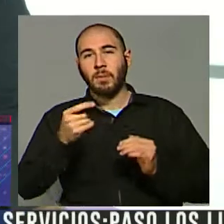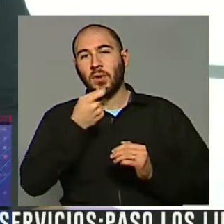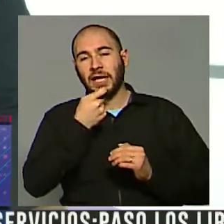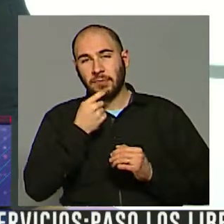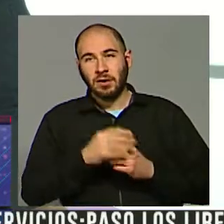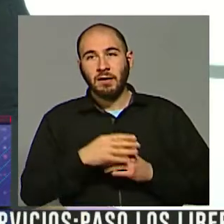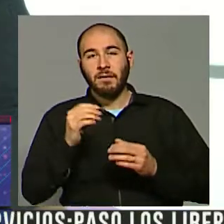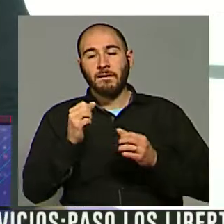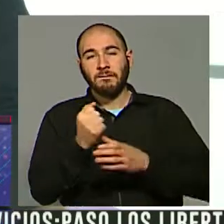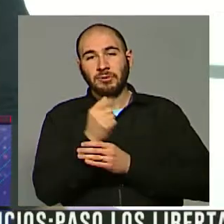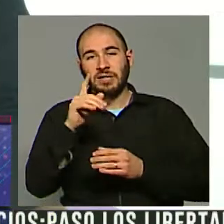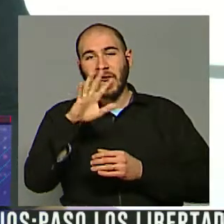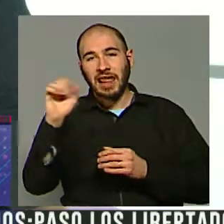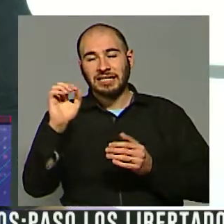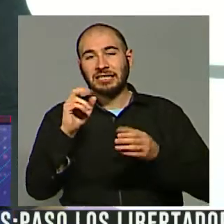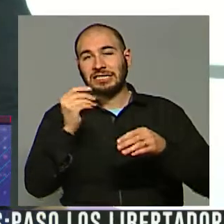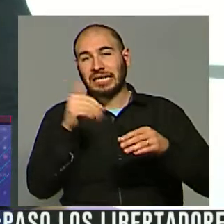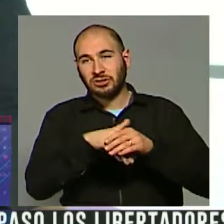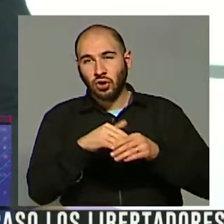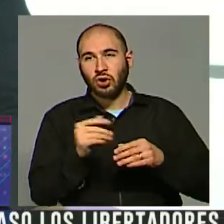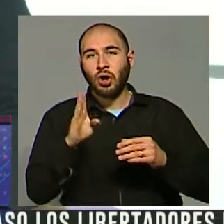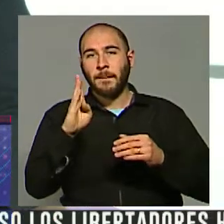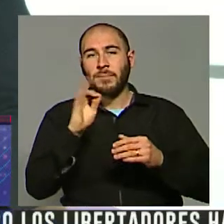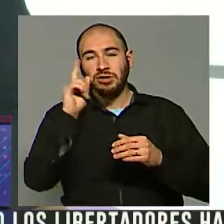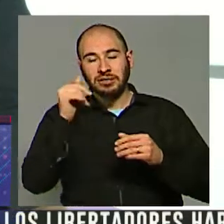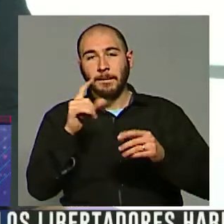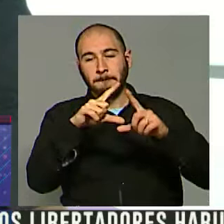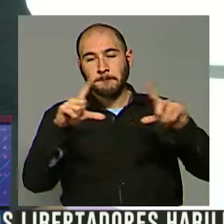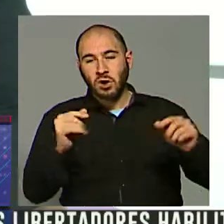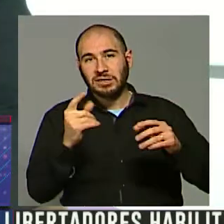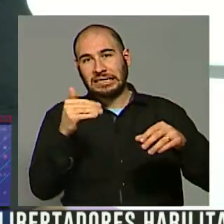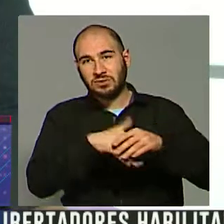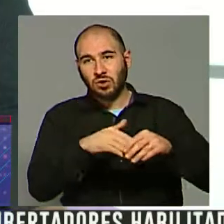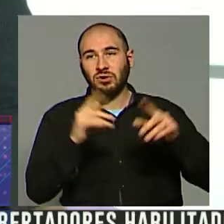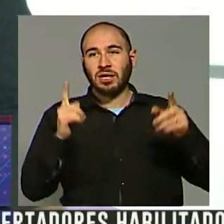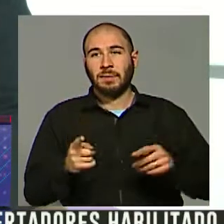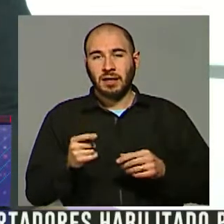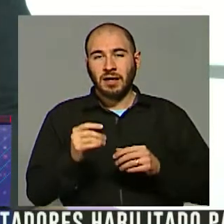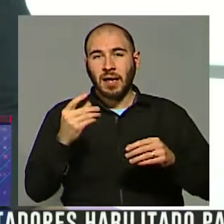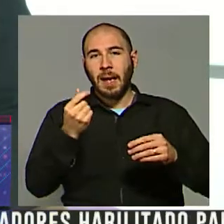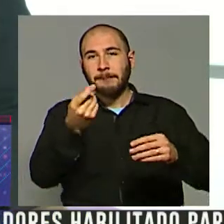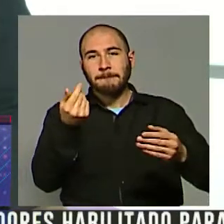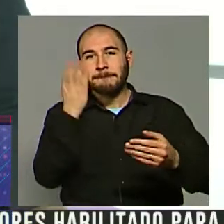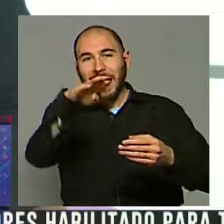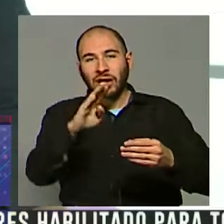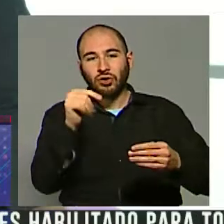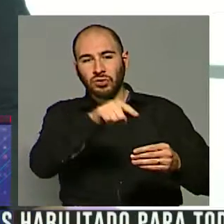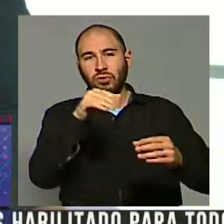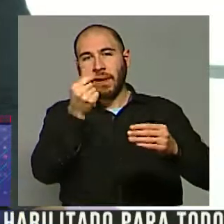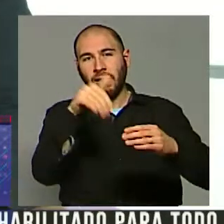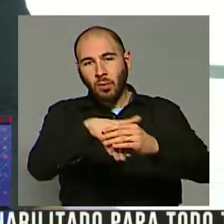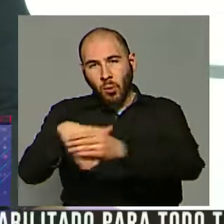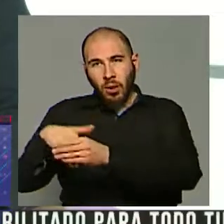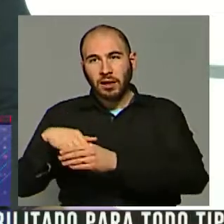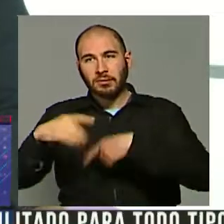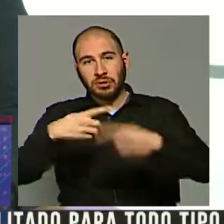las famosas LETE, las letras del Tesoro, el BOTE, los bonos del Tesoro, y también la suba de encajes a las entidades bancarias. Es decir, que lo que no